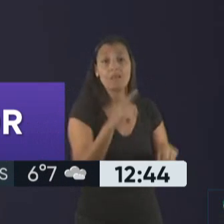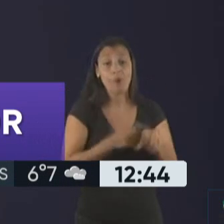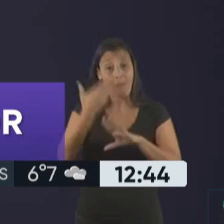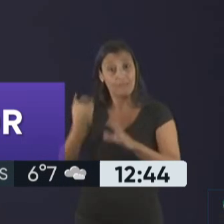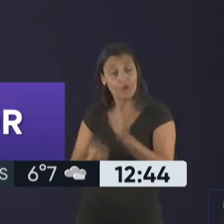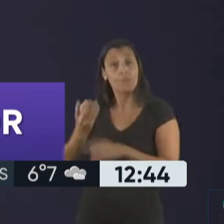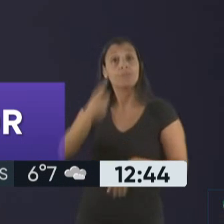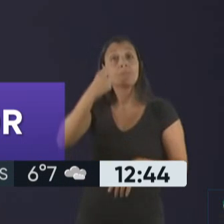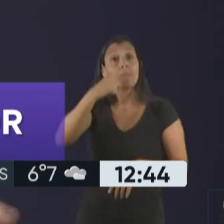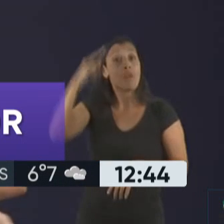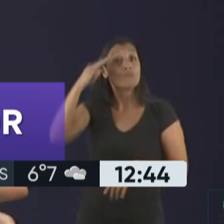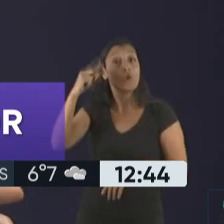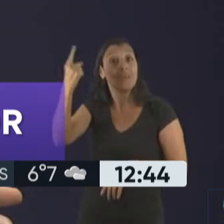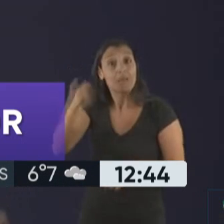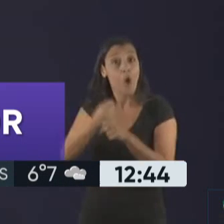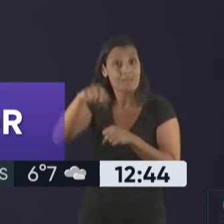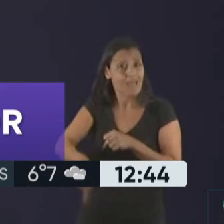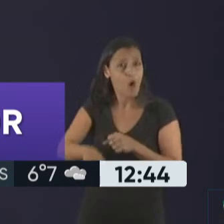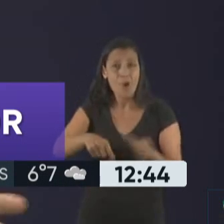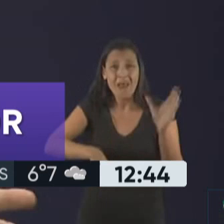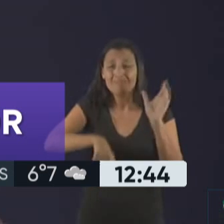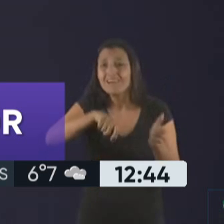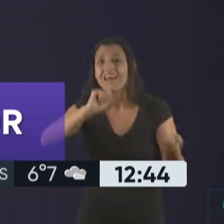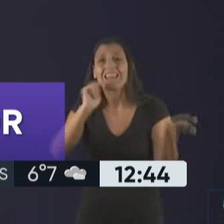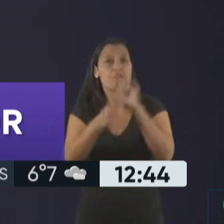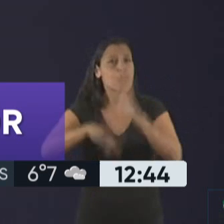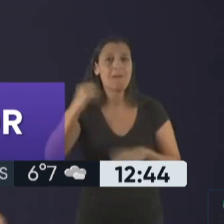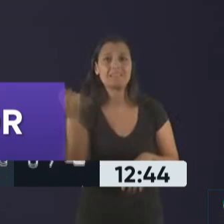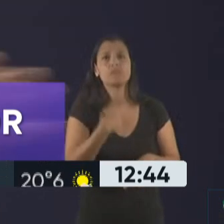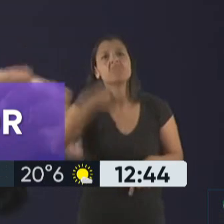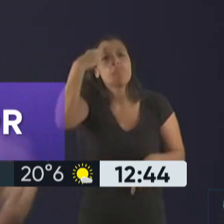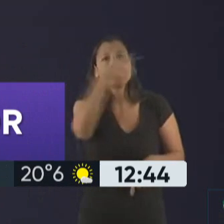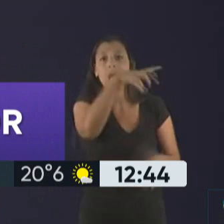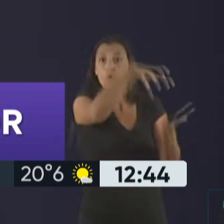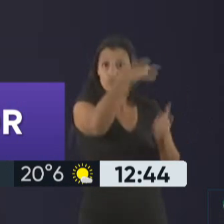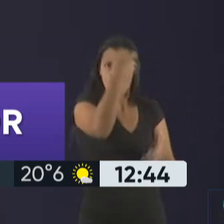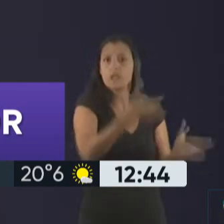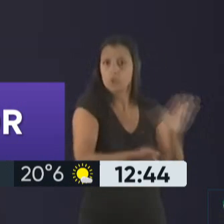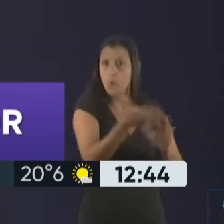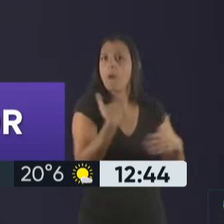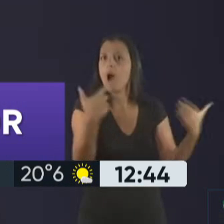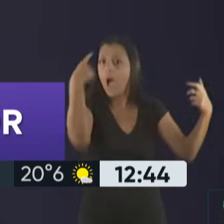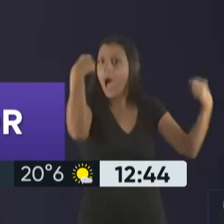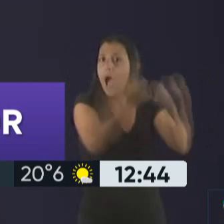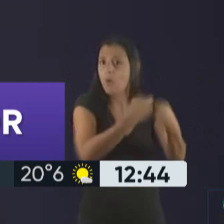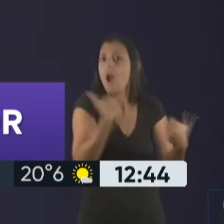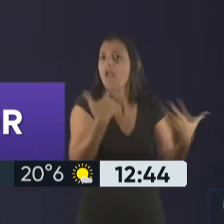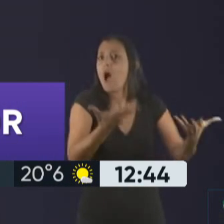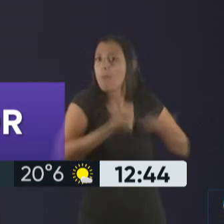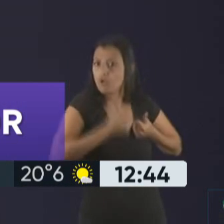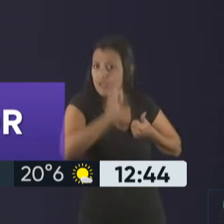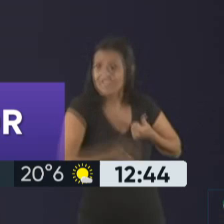año 1991 y nosotros creemos que el Congreso nos va a acompañar. Todos los países del mundo utilizan sus Fuerzas